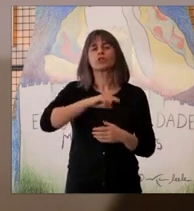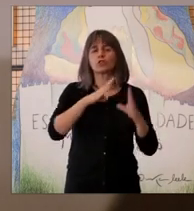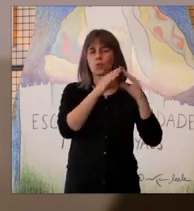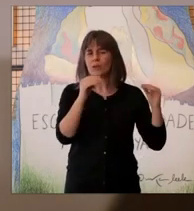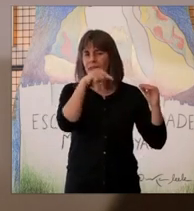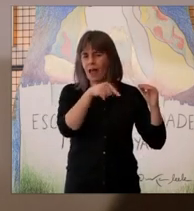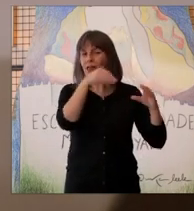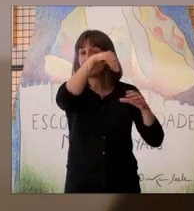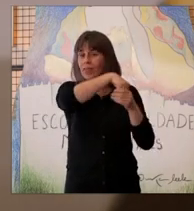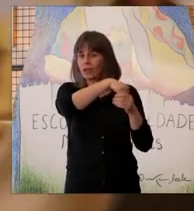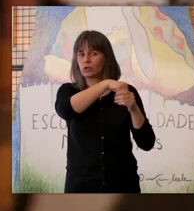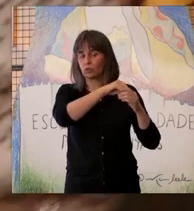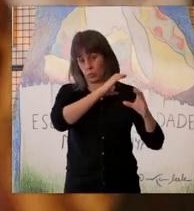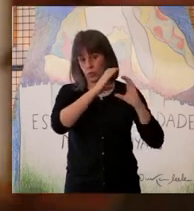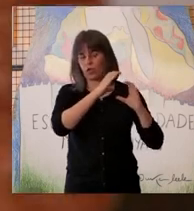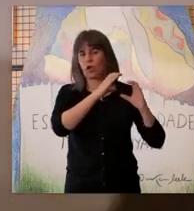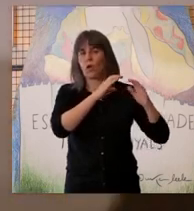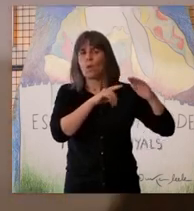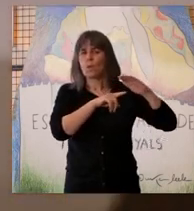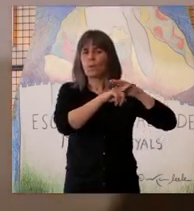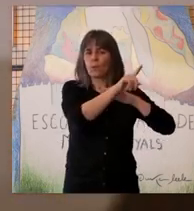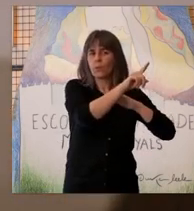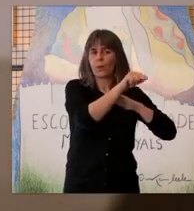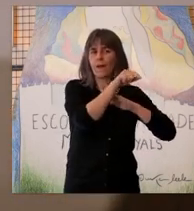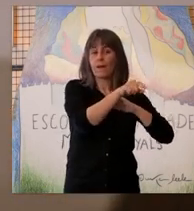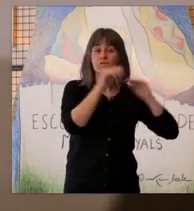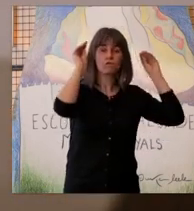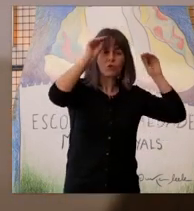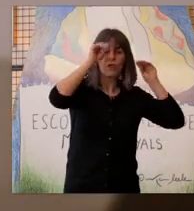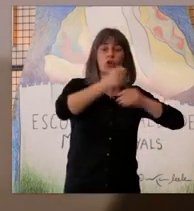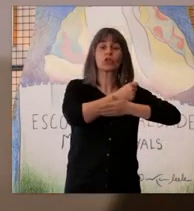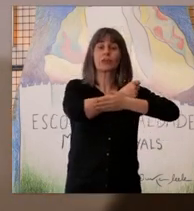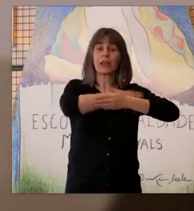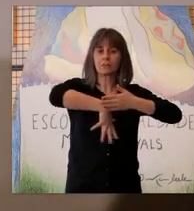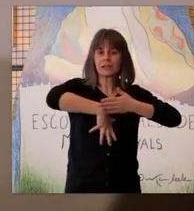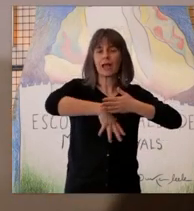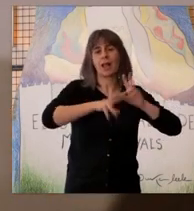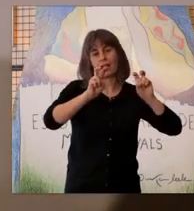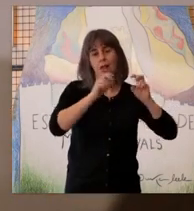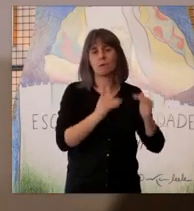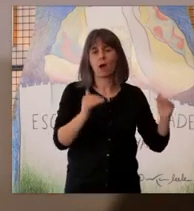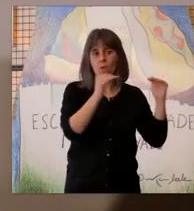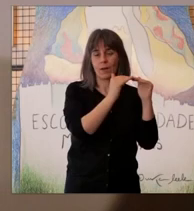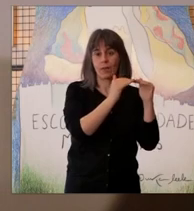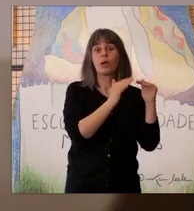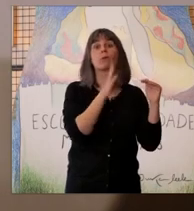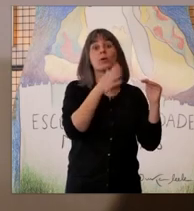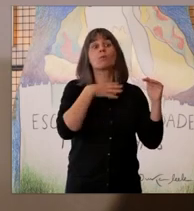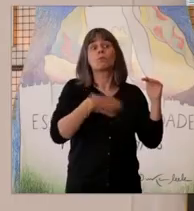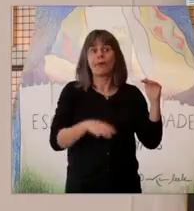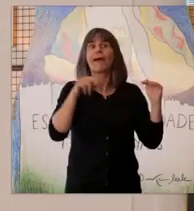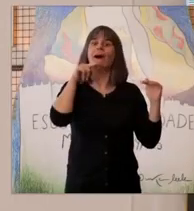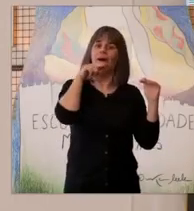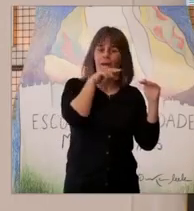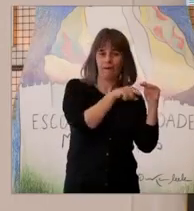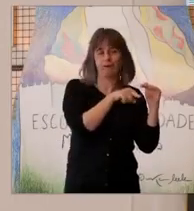de comunicación en que haya formación Universal de igualdad porque a lo mejor también ahí